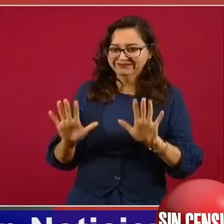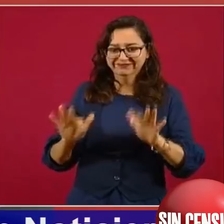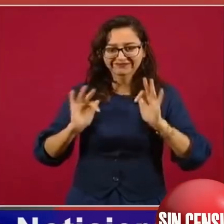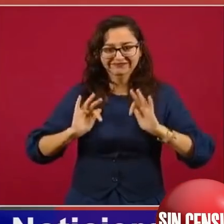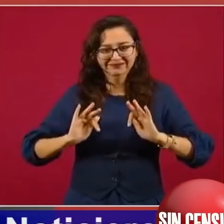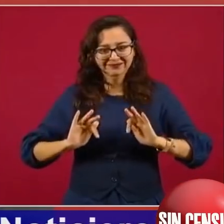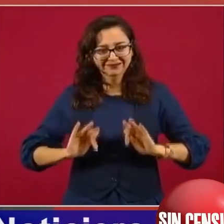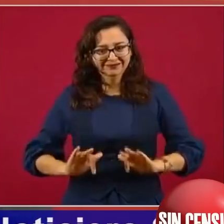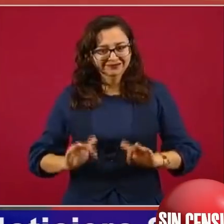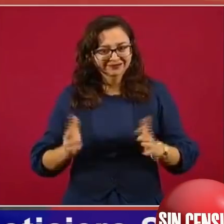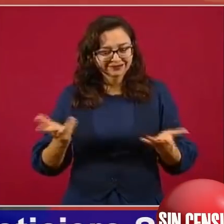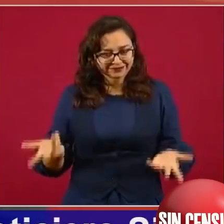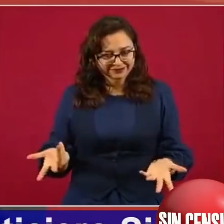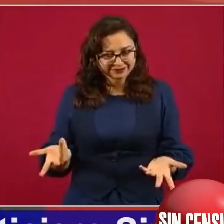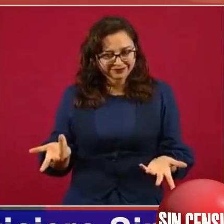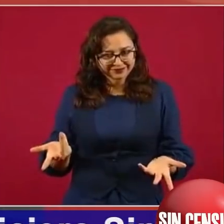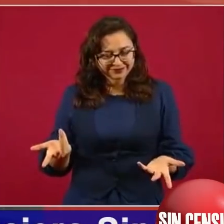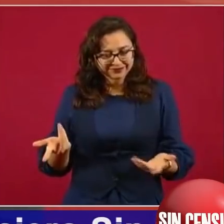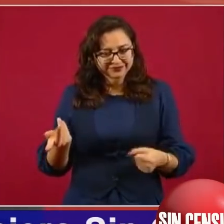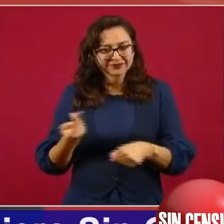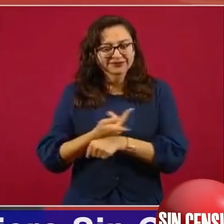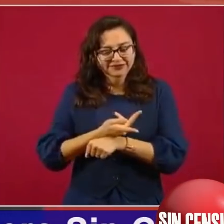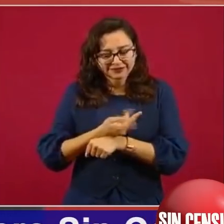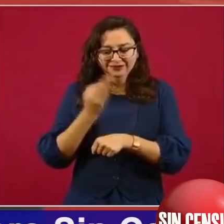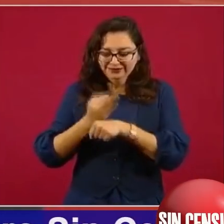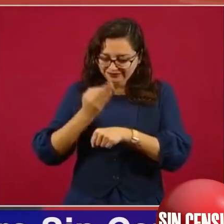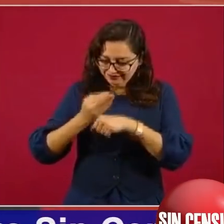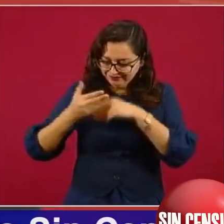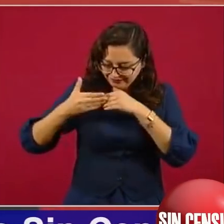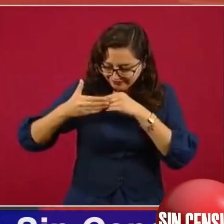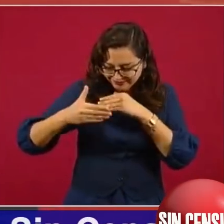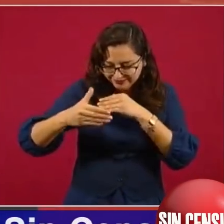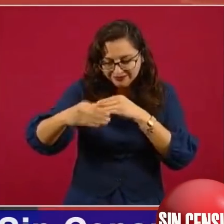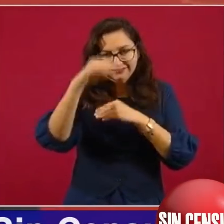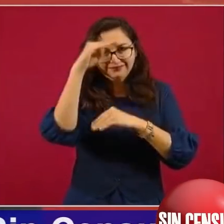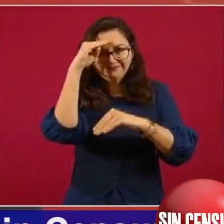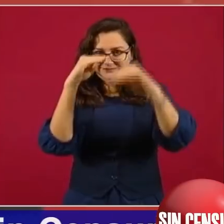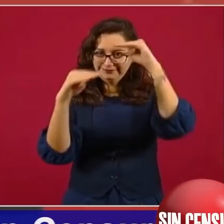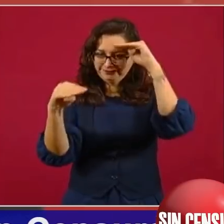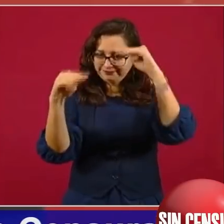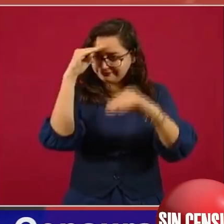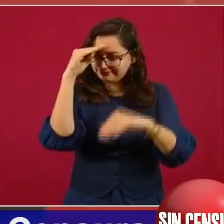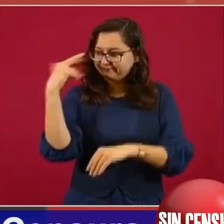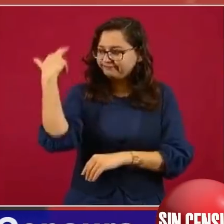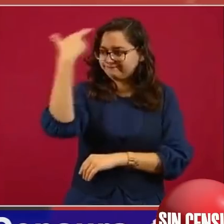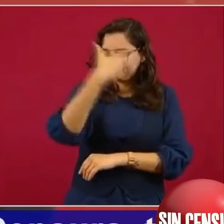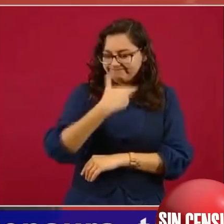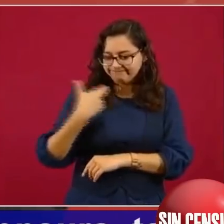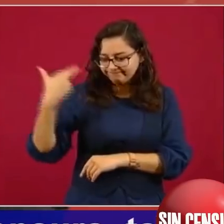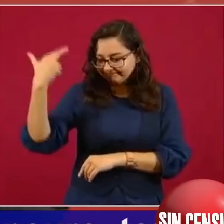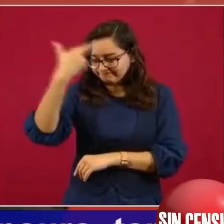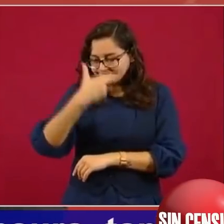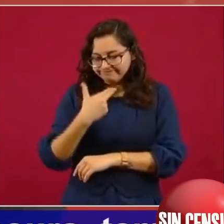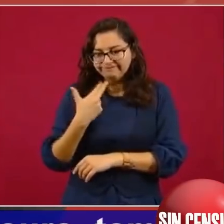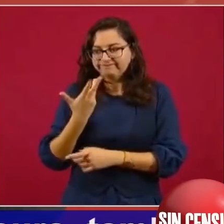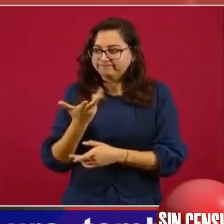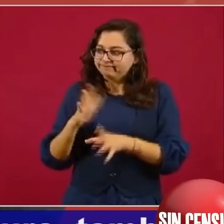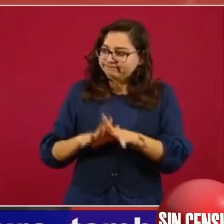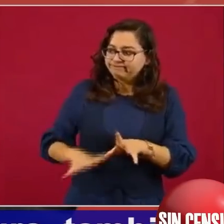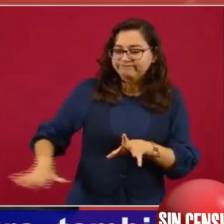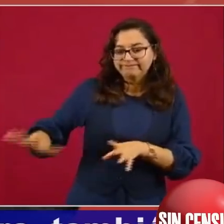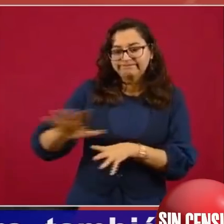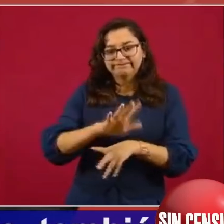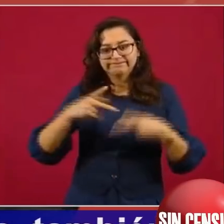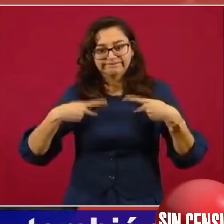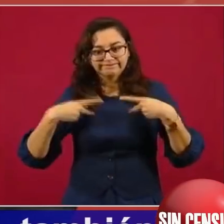Entonces, que se analice y que se actúe en beneficio del pueblo,